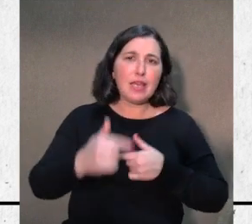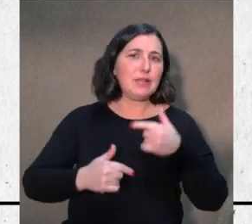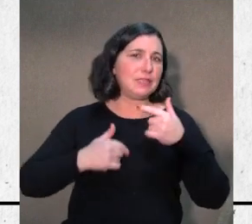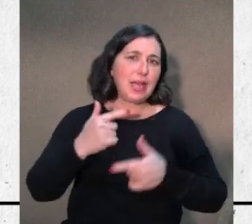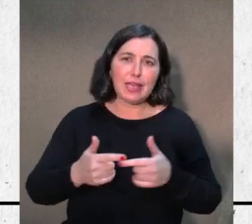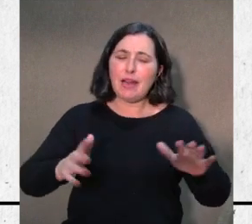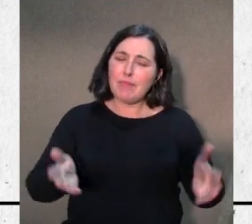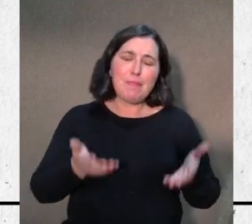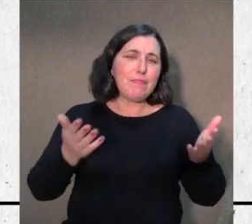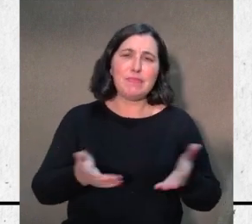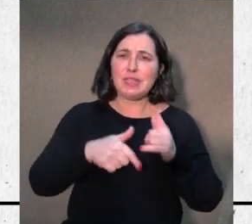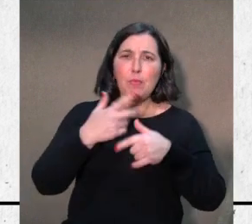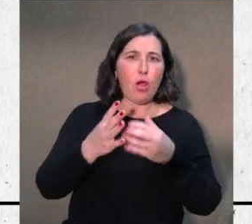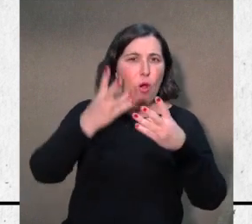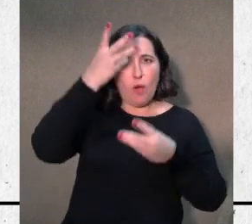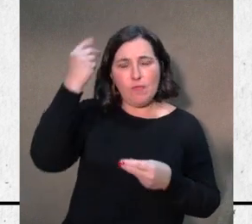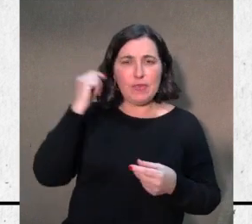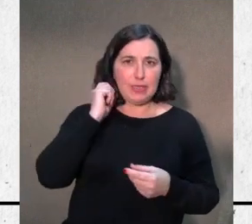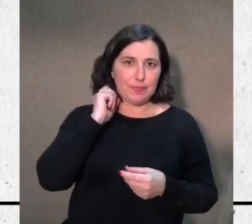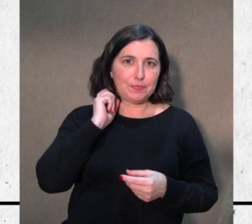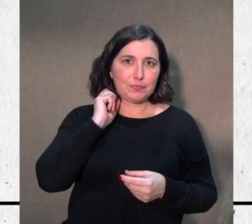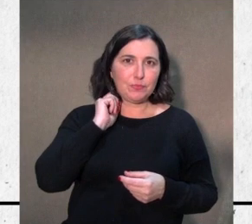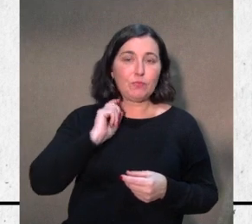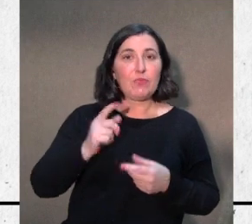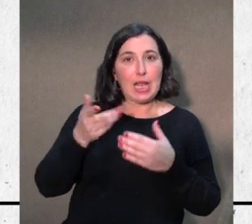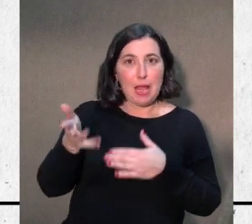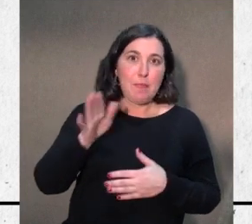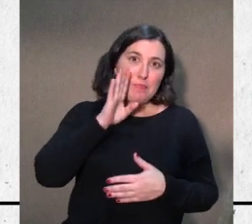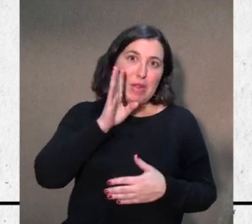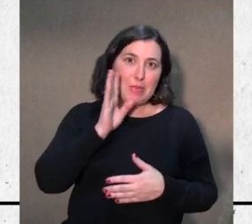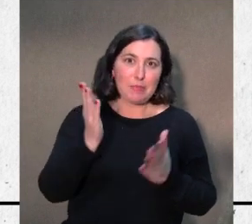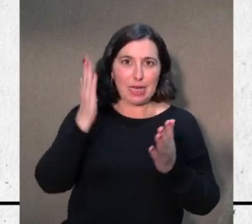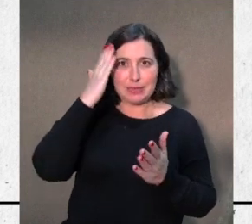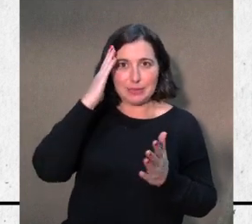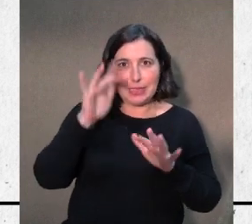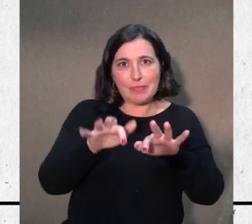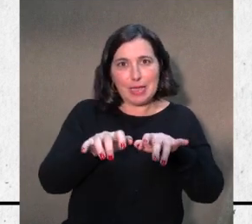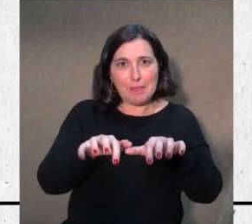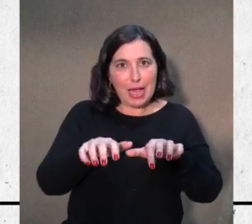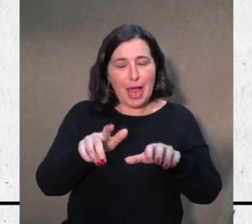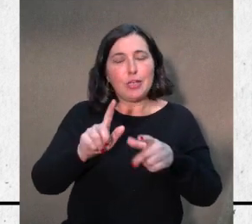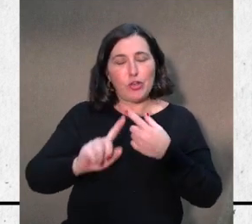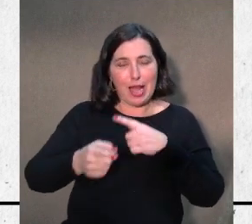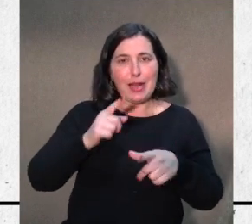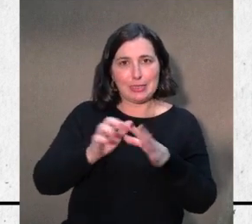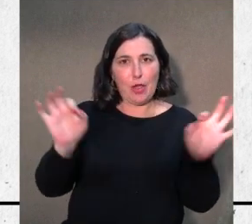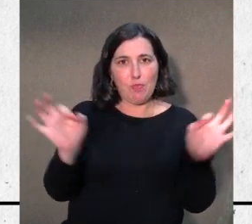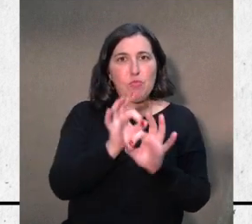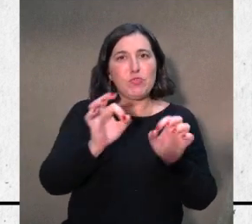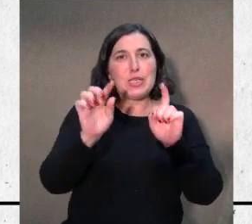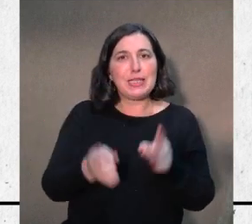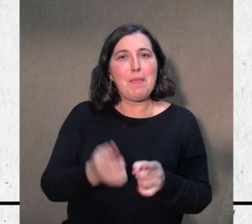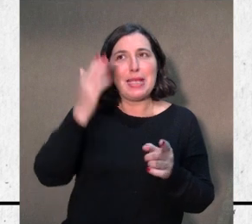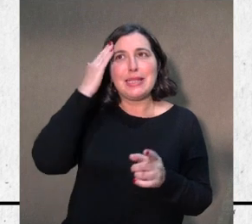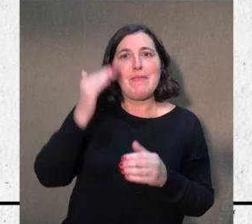piano, así que también estaba relacionada con la música, y sabía que ese proceso, una vez que pasa, ya uno lo supera, ¿verdad? Pero